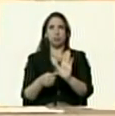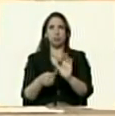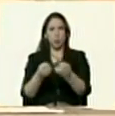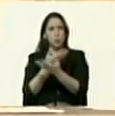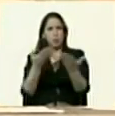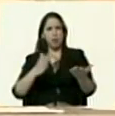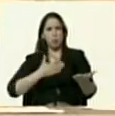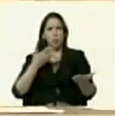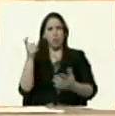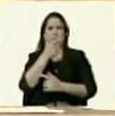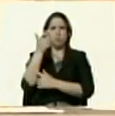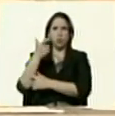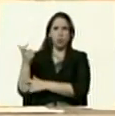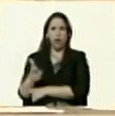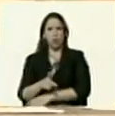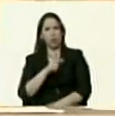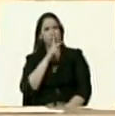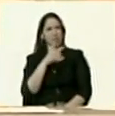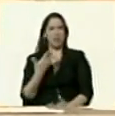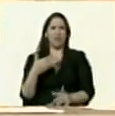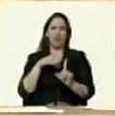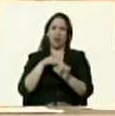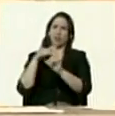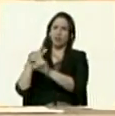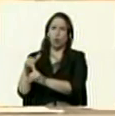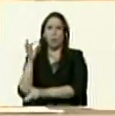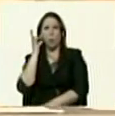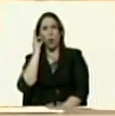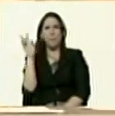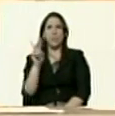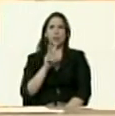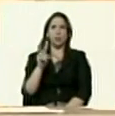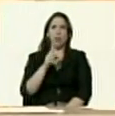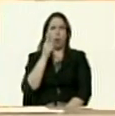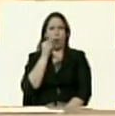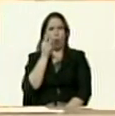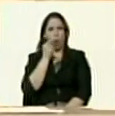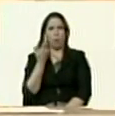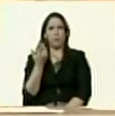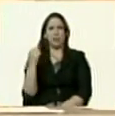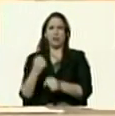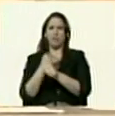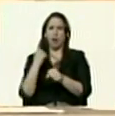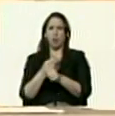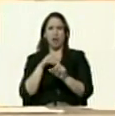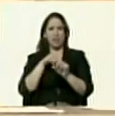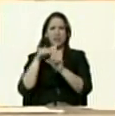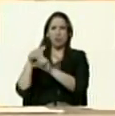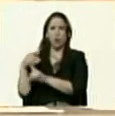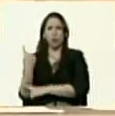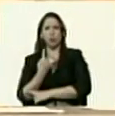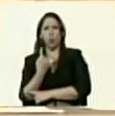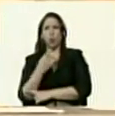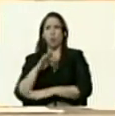pueden buscar. Terribles, de agresiones a mujeres venezolanas, a hombres, a trabajadores, de agresiones solo por ser